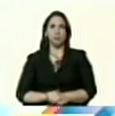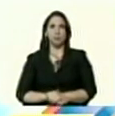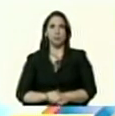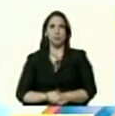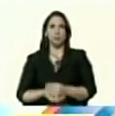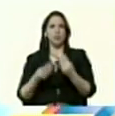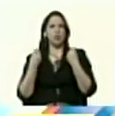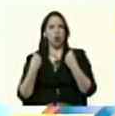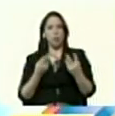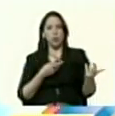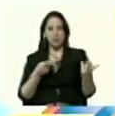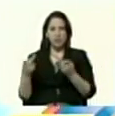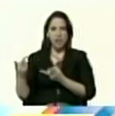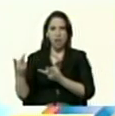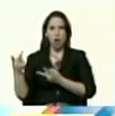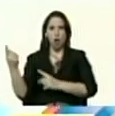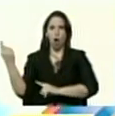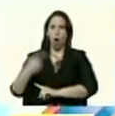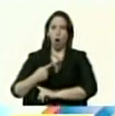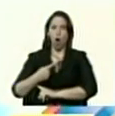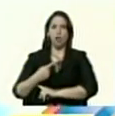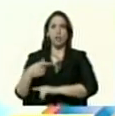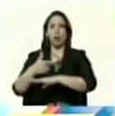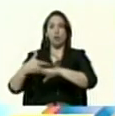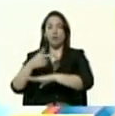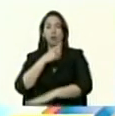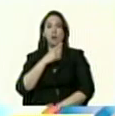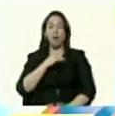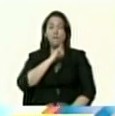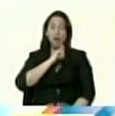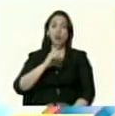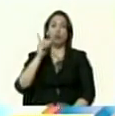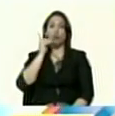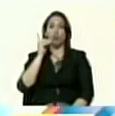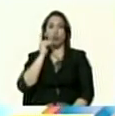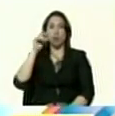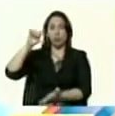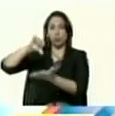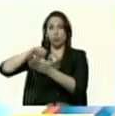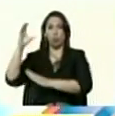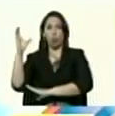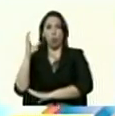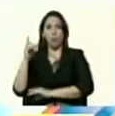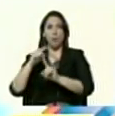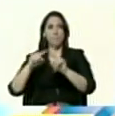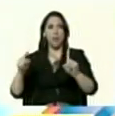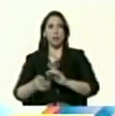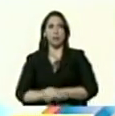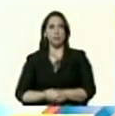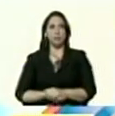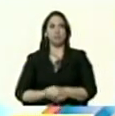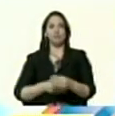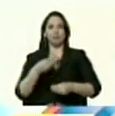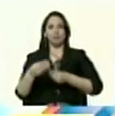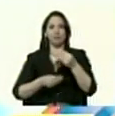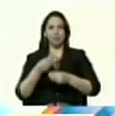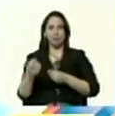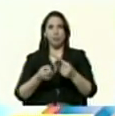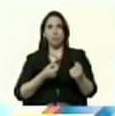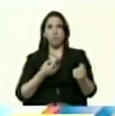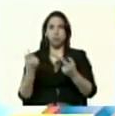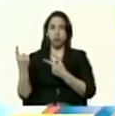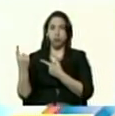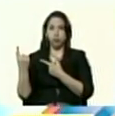Cómo recibieron la orden del gobierno de Iván Duque en Bogotá para hacer una extracción